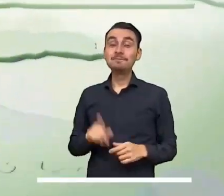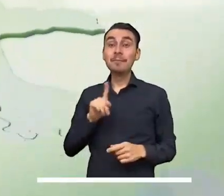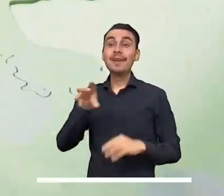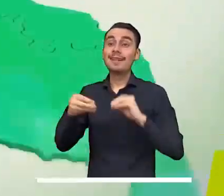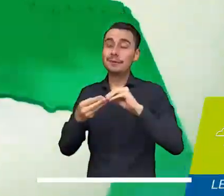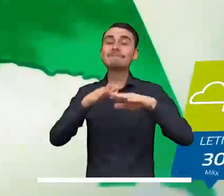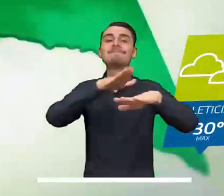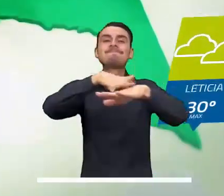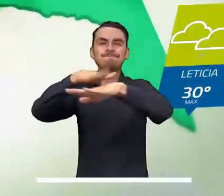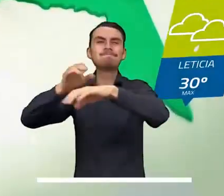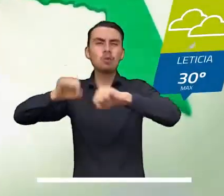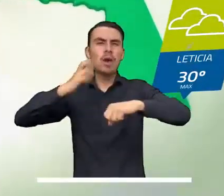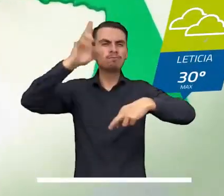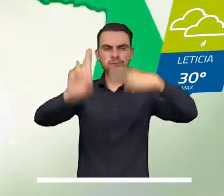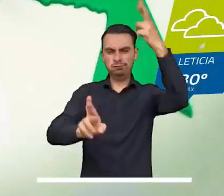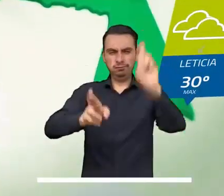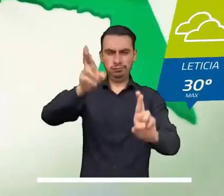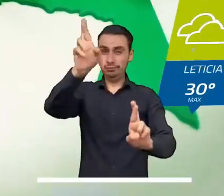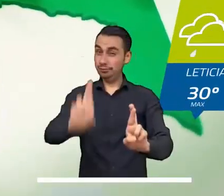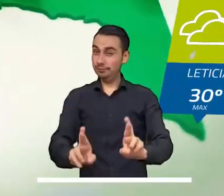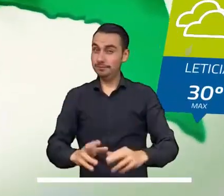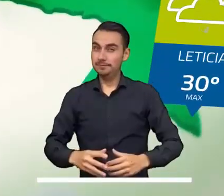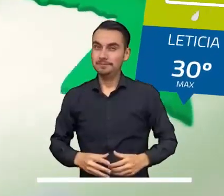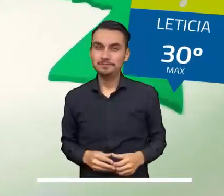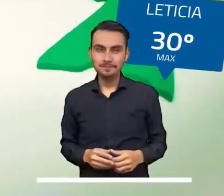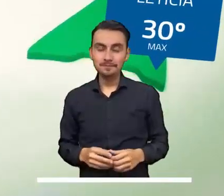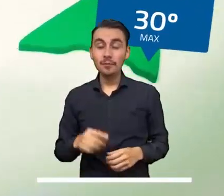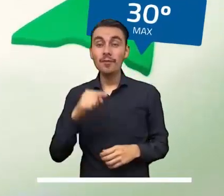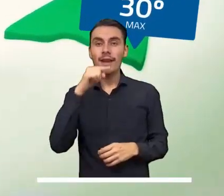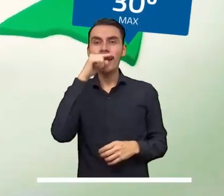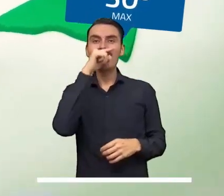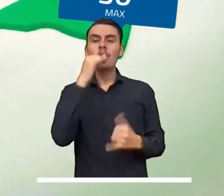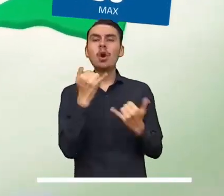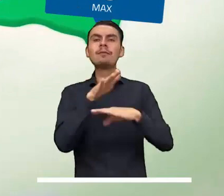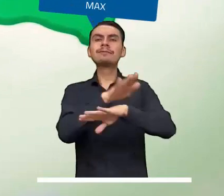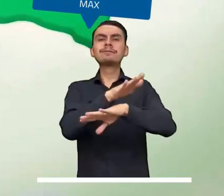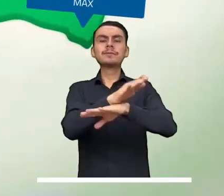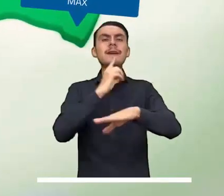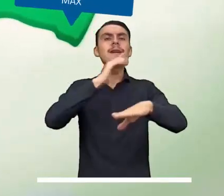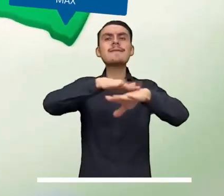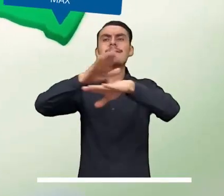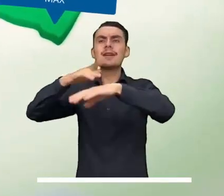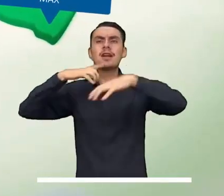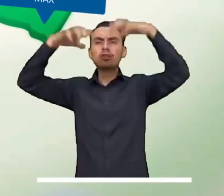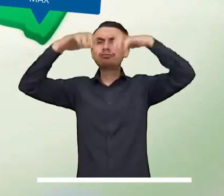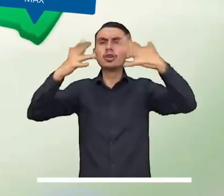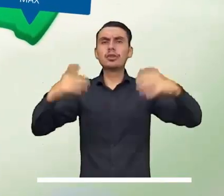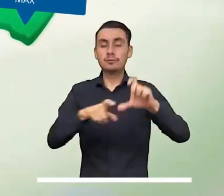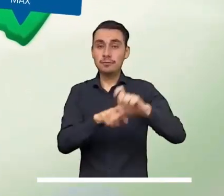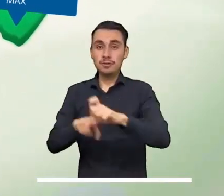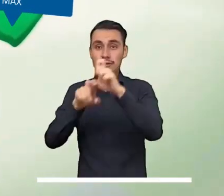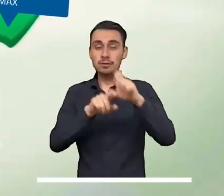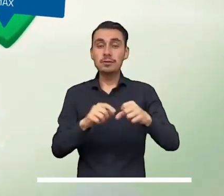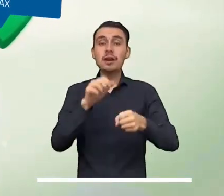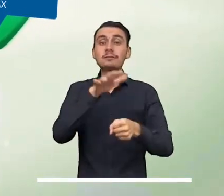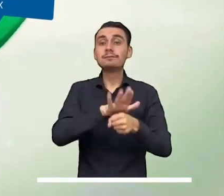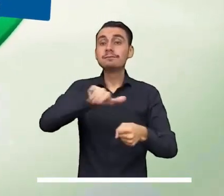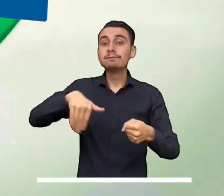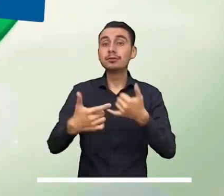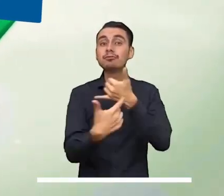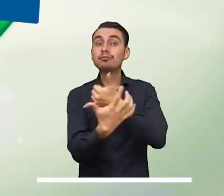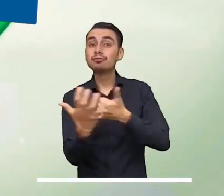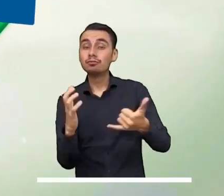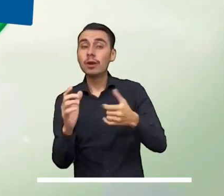donde además son posibles las tormentas eléctricas. La Amazonía promete una tarde con lluvias en Guainía, Guaviare,